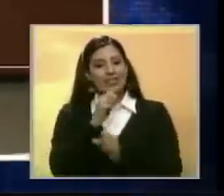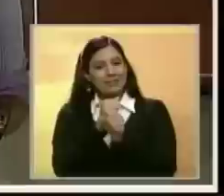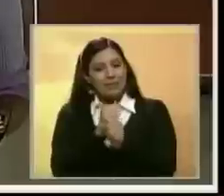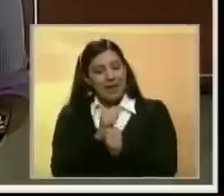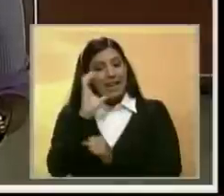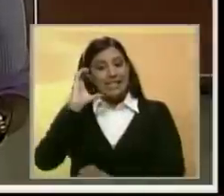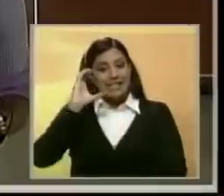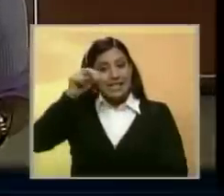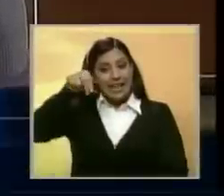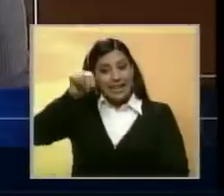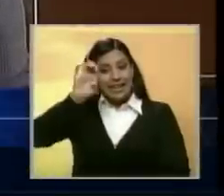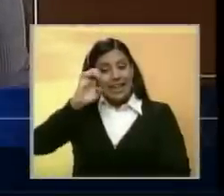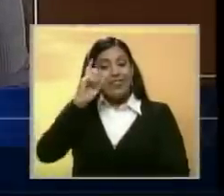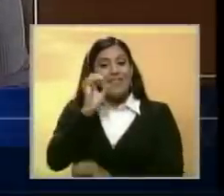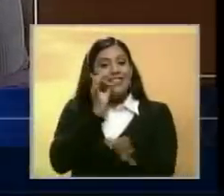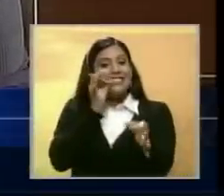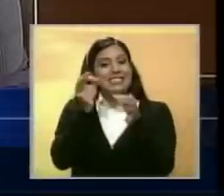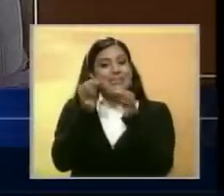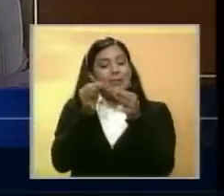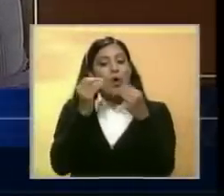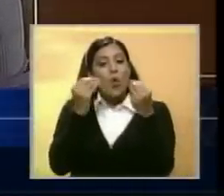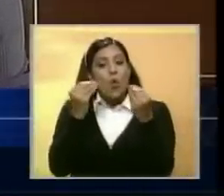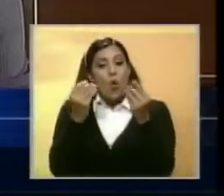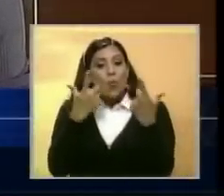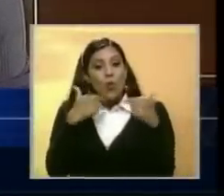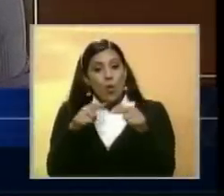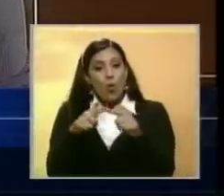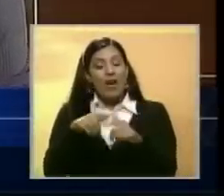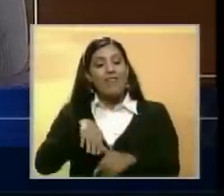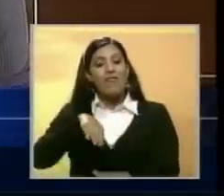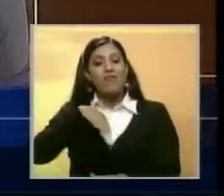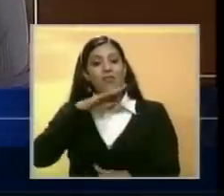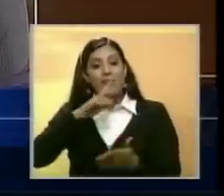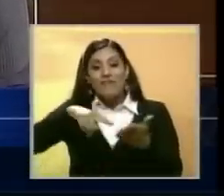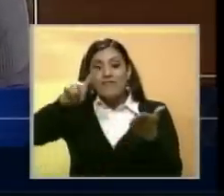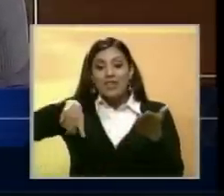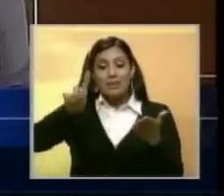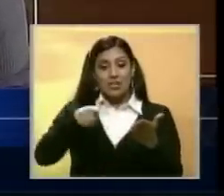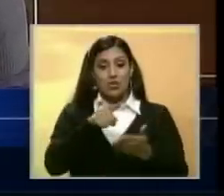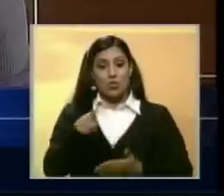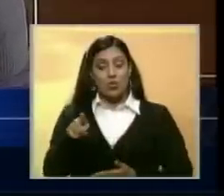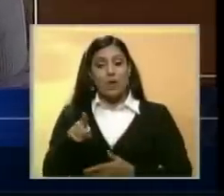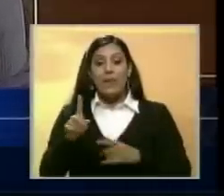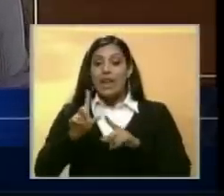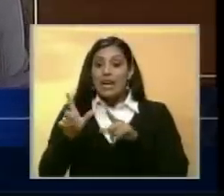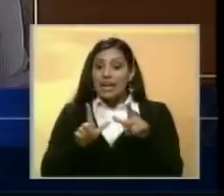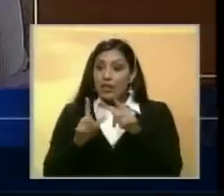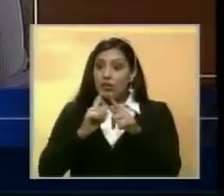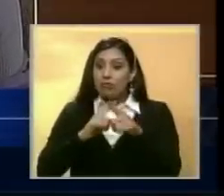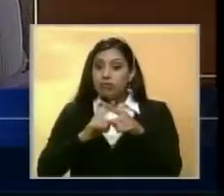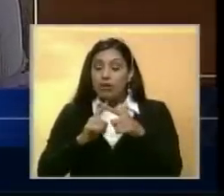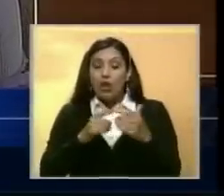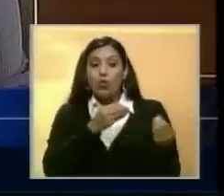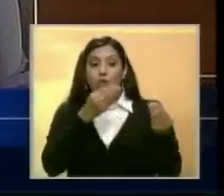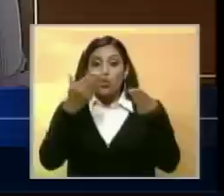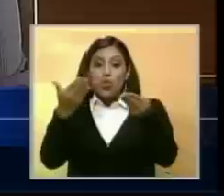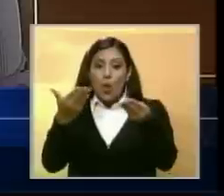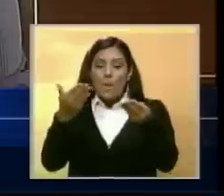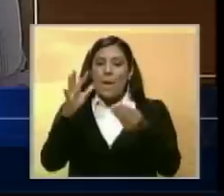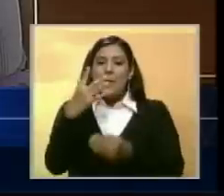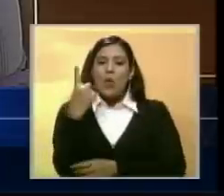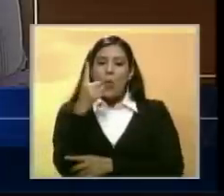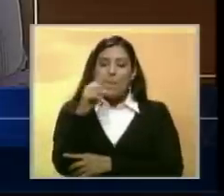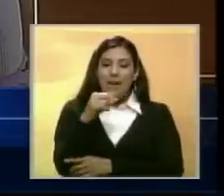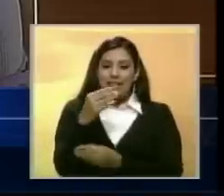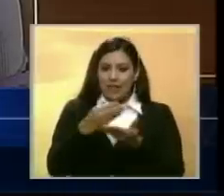que el CNE explique cómo será el protocolo para la validación de las firmas. Cumplida una primera etapa que fue la entrega hace poco más de